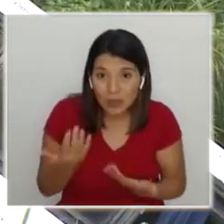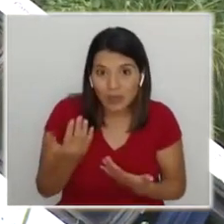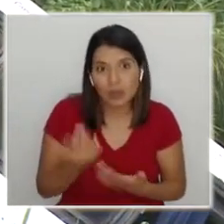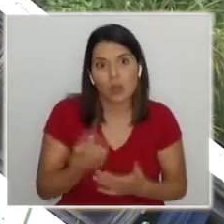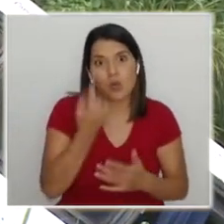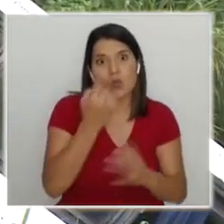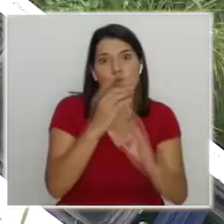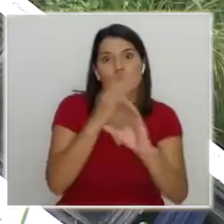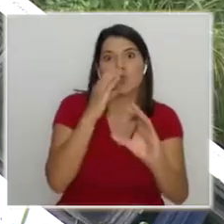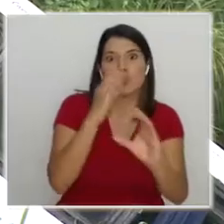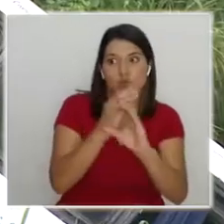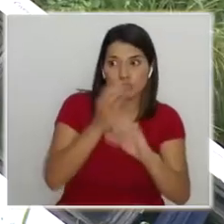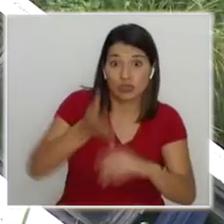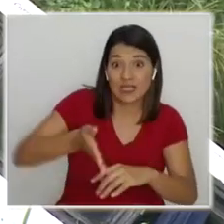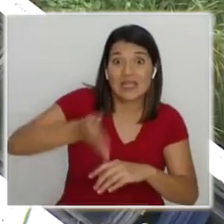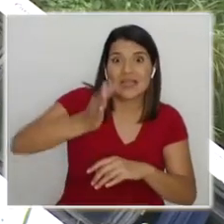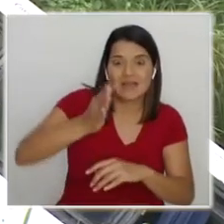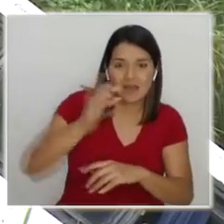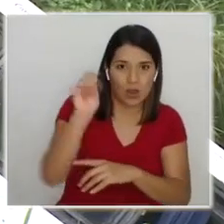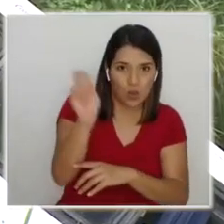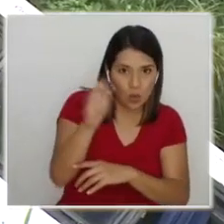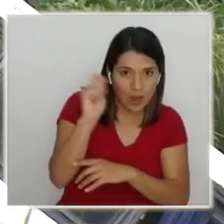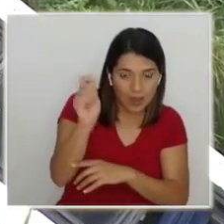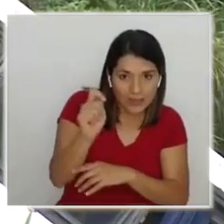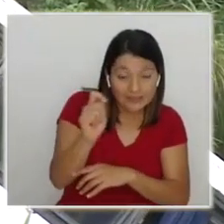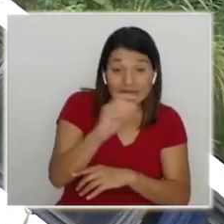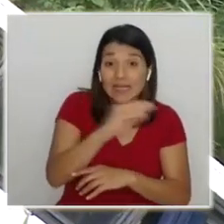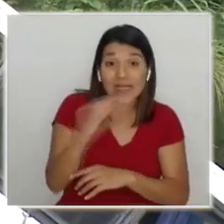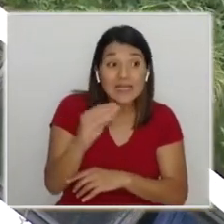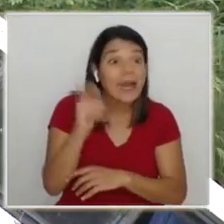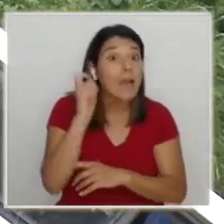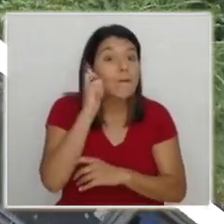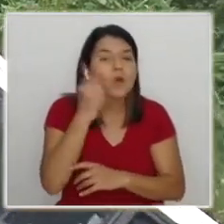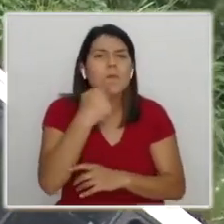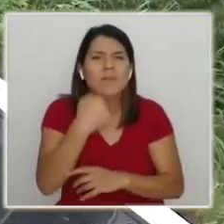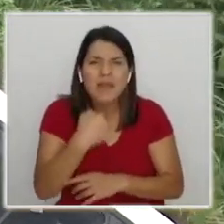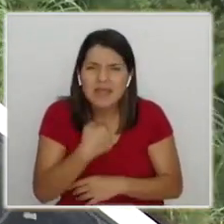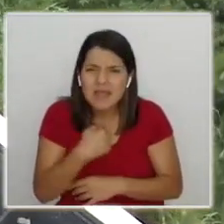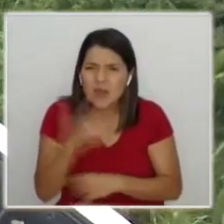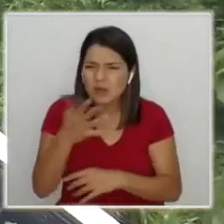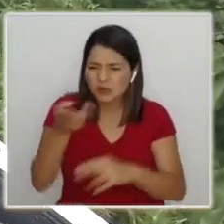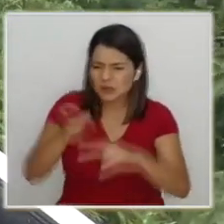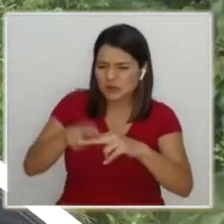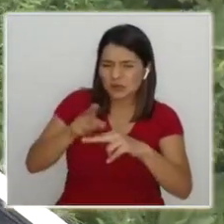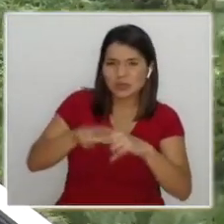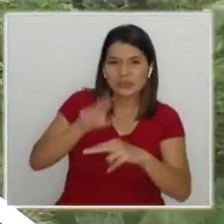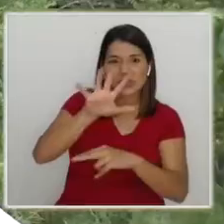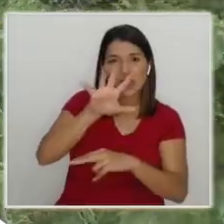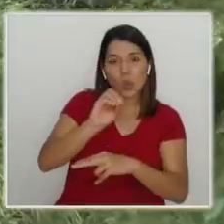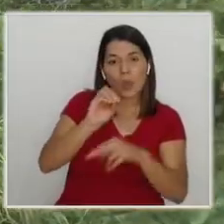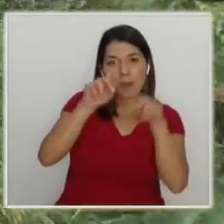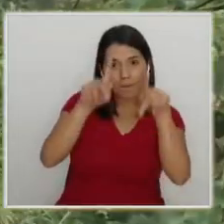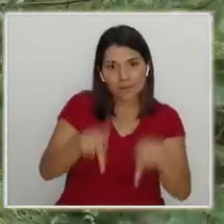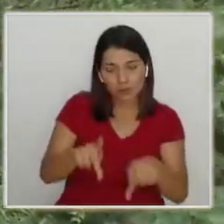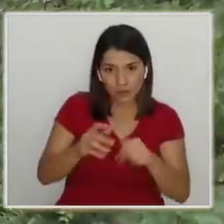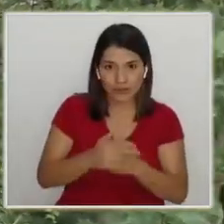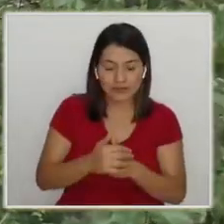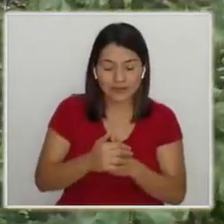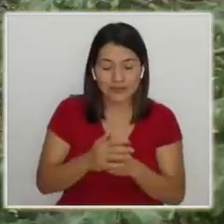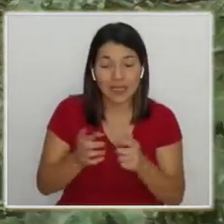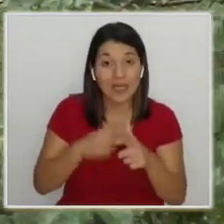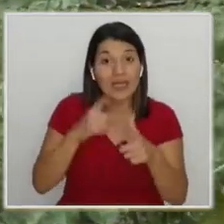zona de Guanacaste, y la señora me dijo que venían más de 50 personas. Entonces, ante